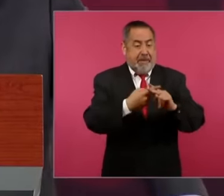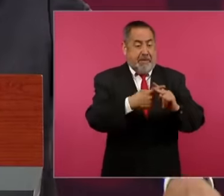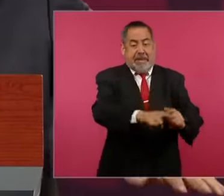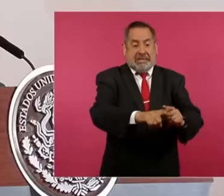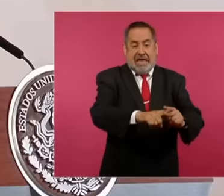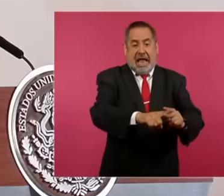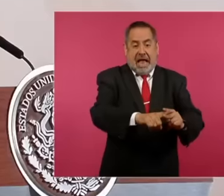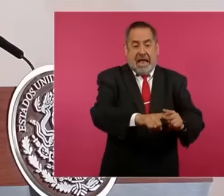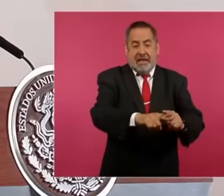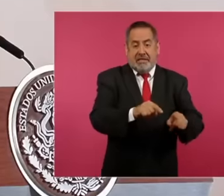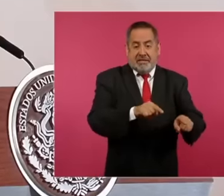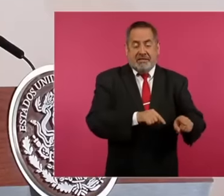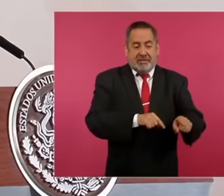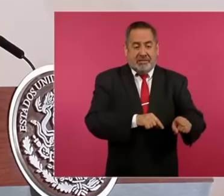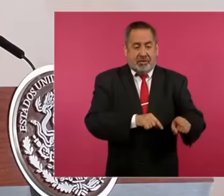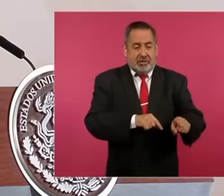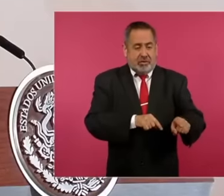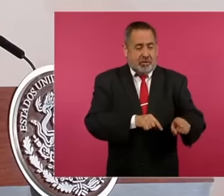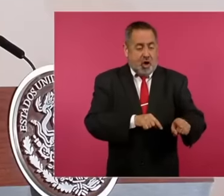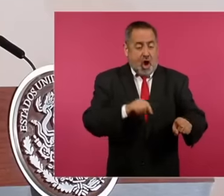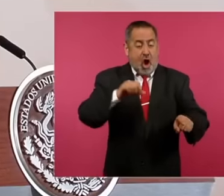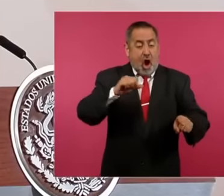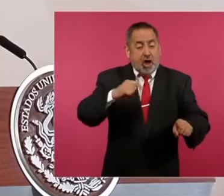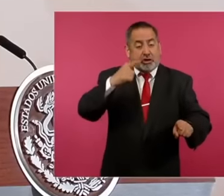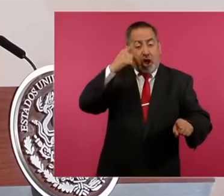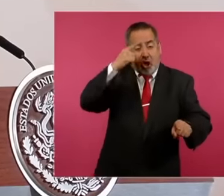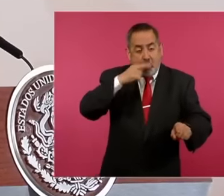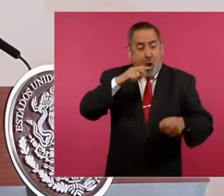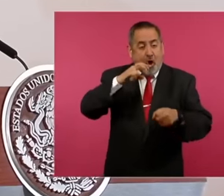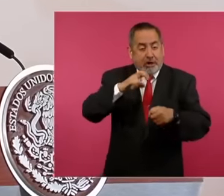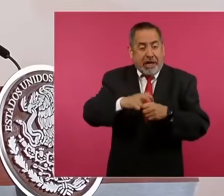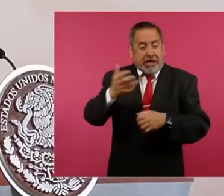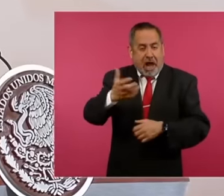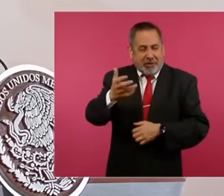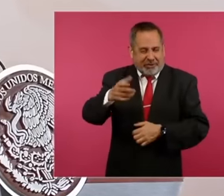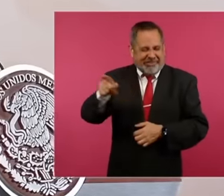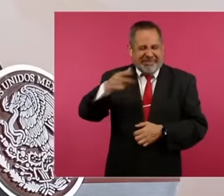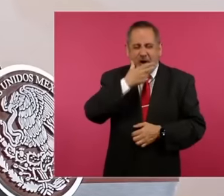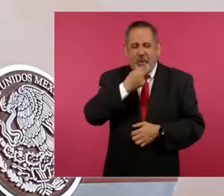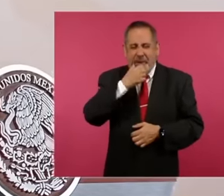aparece esta noche en Hechos,